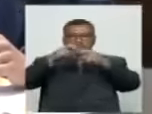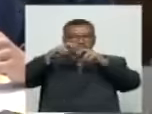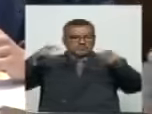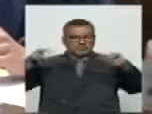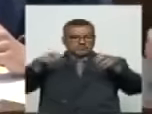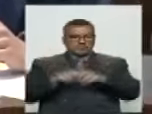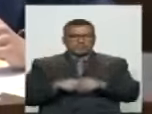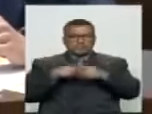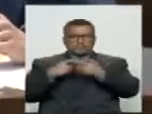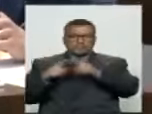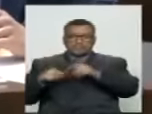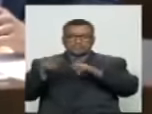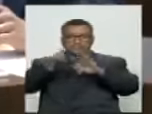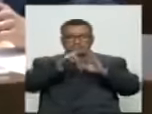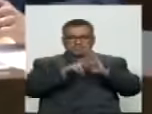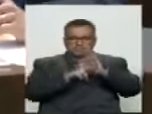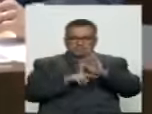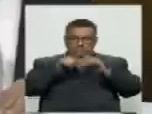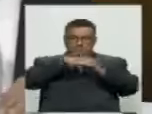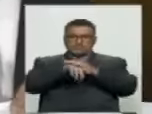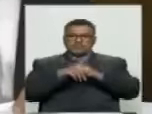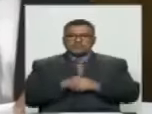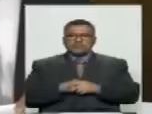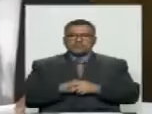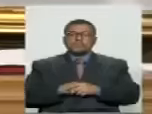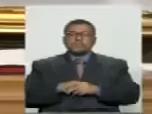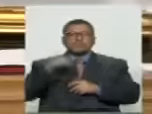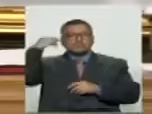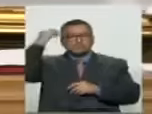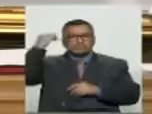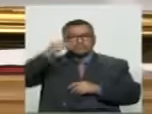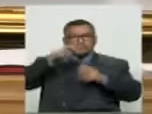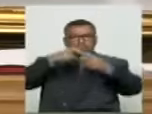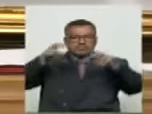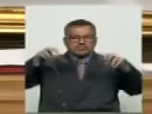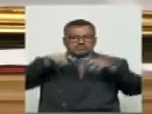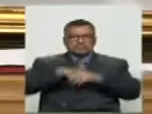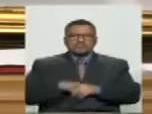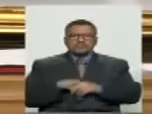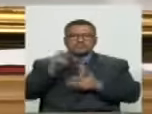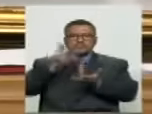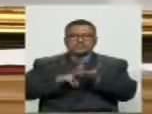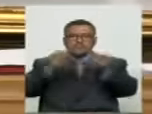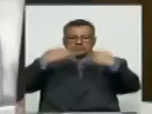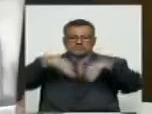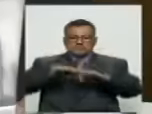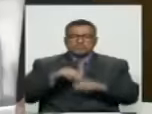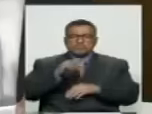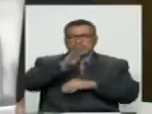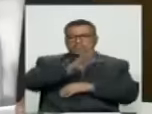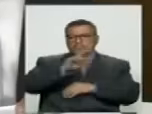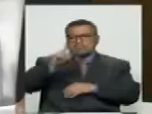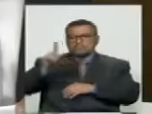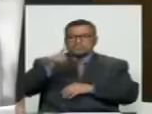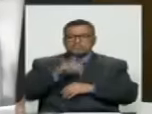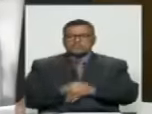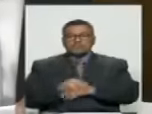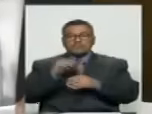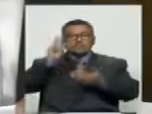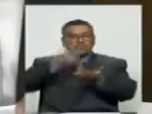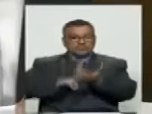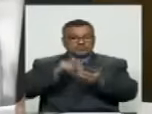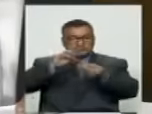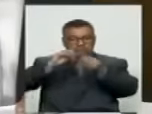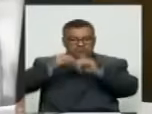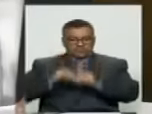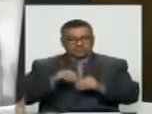Epígrafe. Otros registros. Es todo, presidente. En consideración al epígrafe. Aprobado. Siguiente. Cuadragésimo primero. Se sugiere aprobar